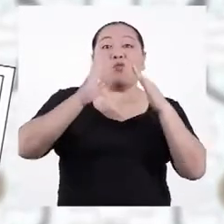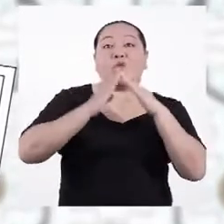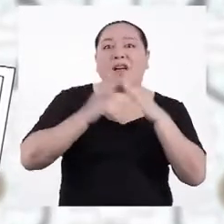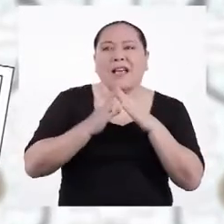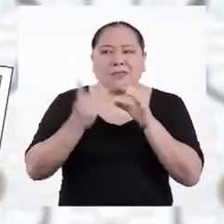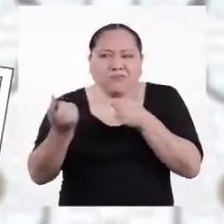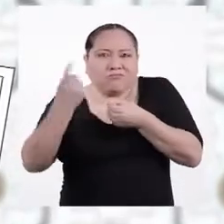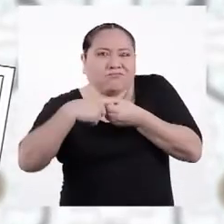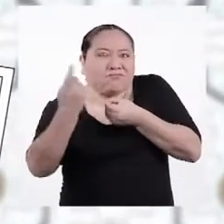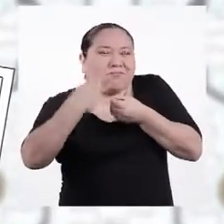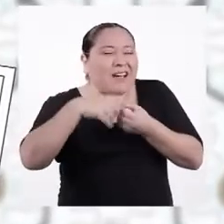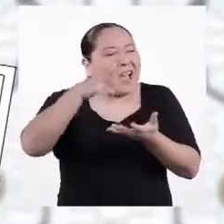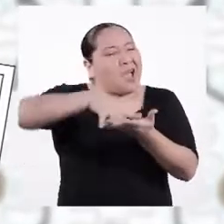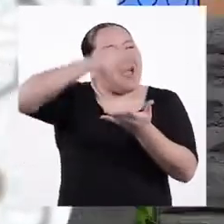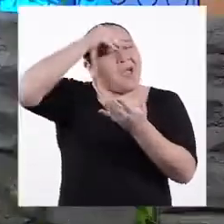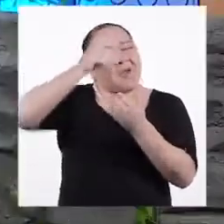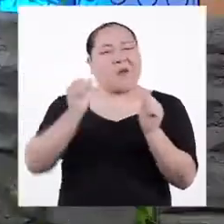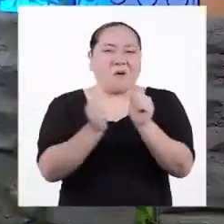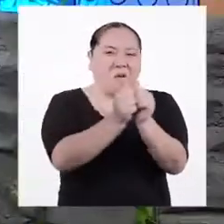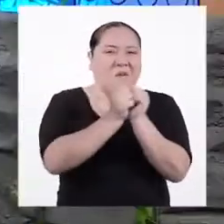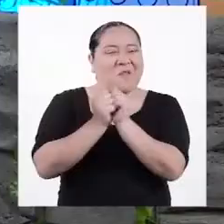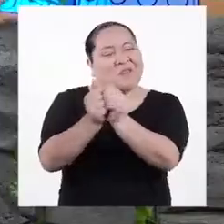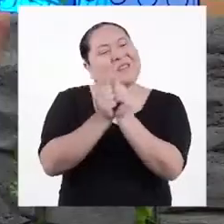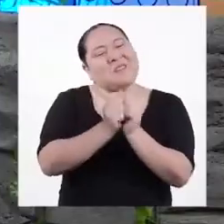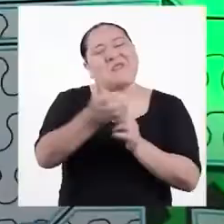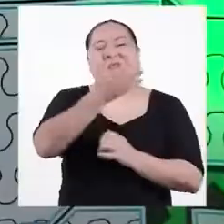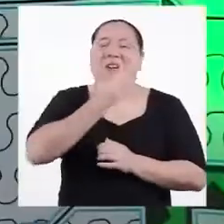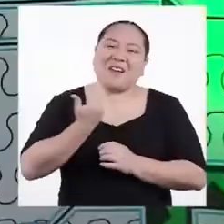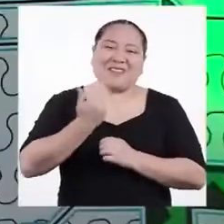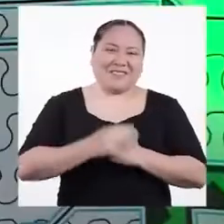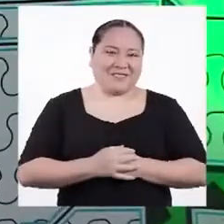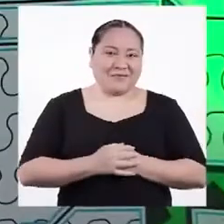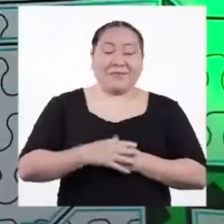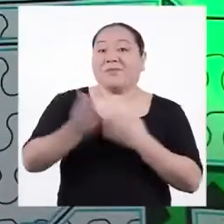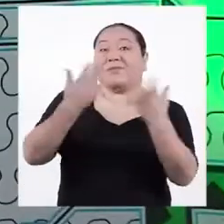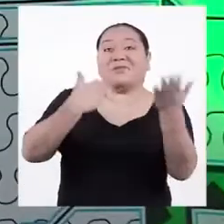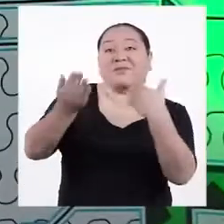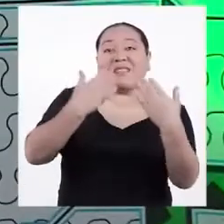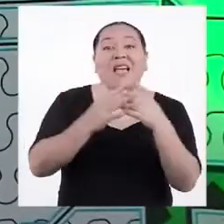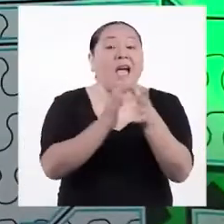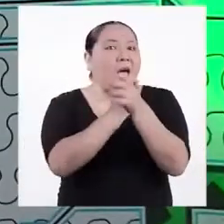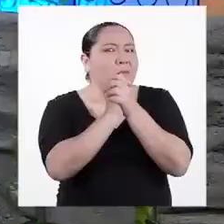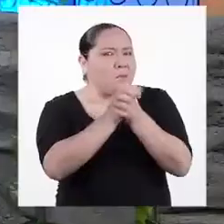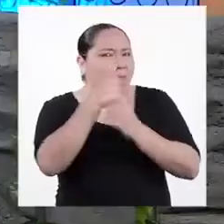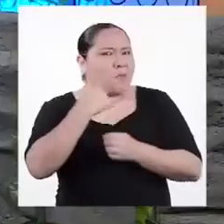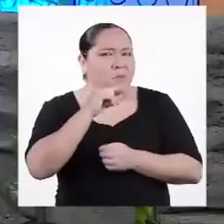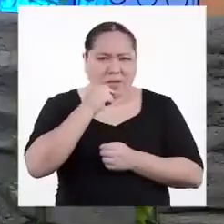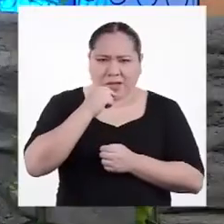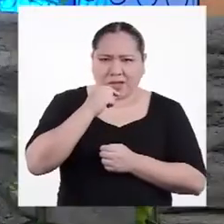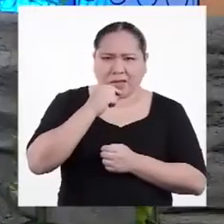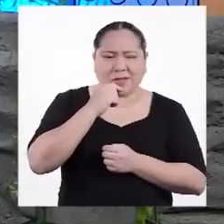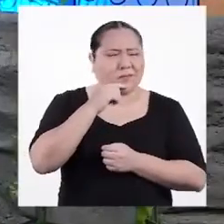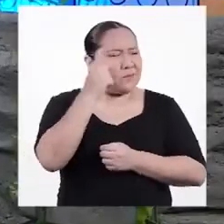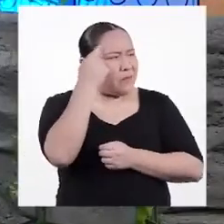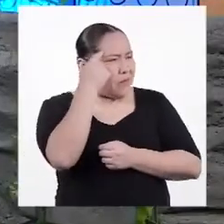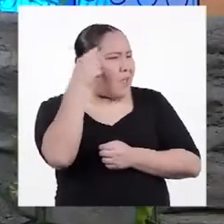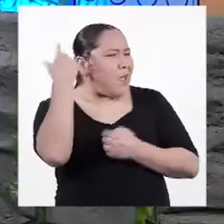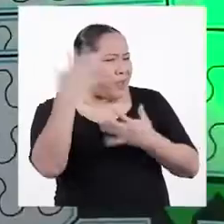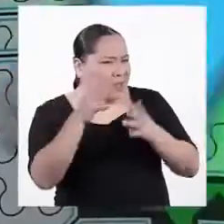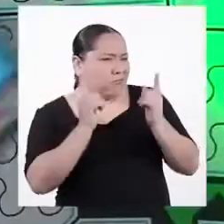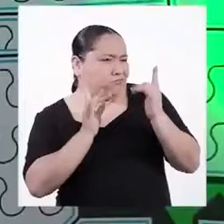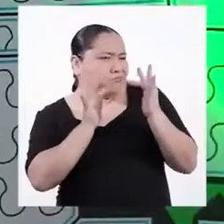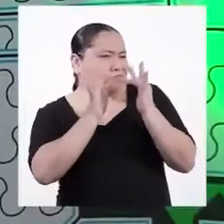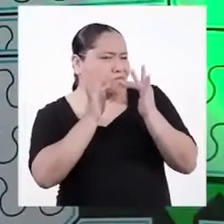unan, porque aprender juntas y juntos es mucho mejor. ¿Llamamos a nuestras amigas y amigos? Me parece que ya se conectaron,